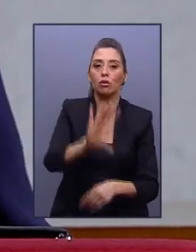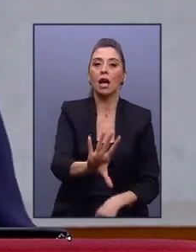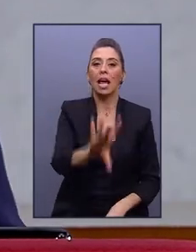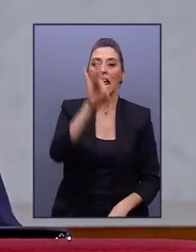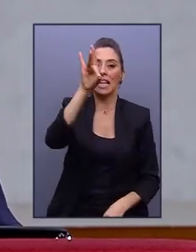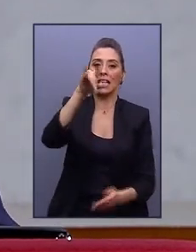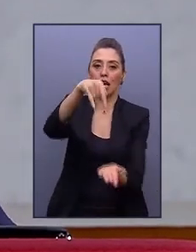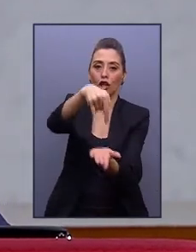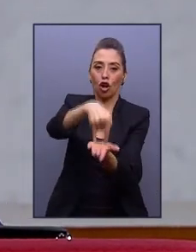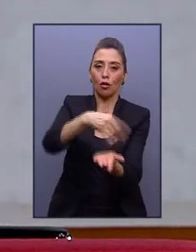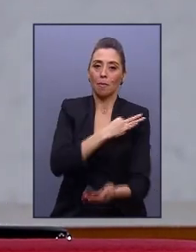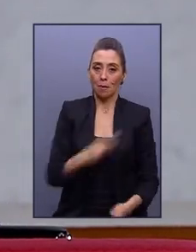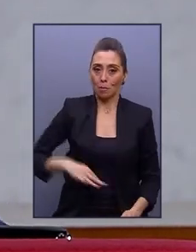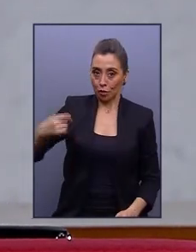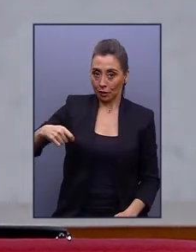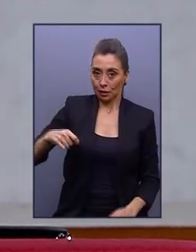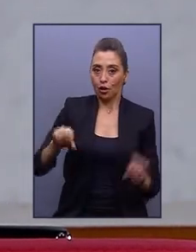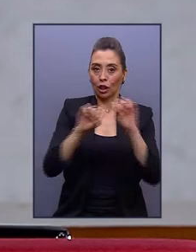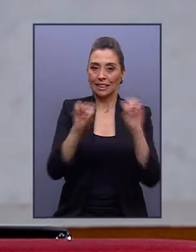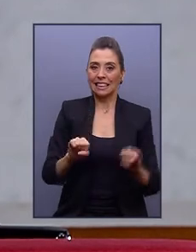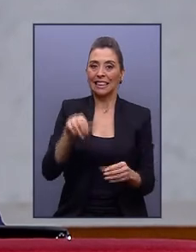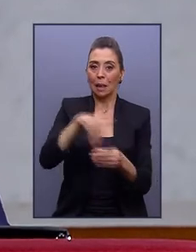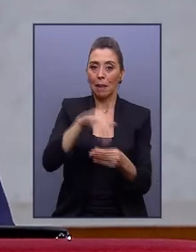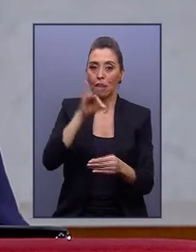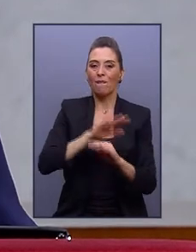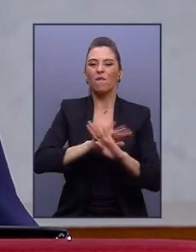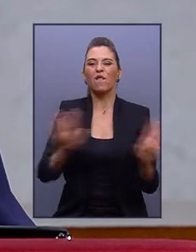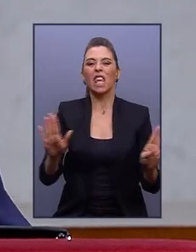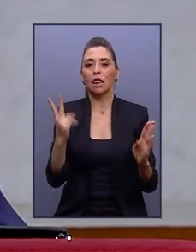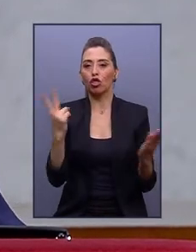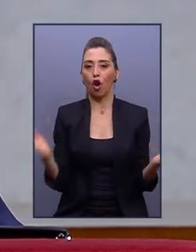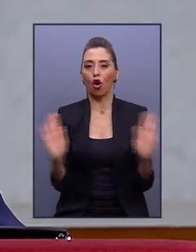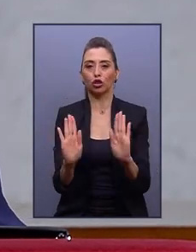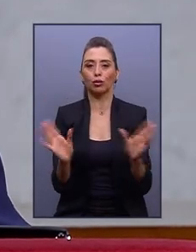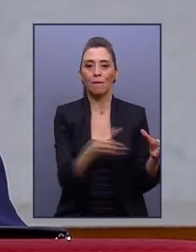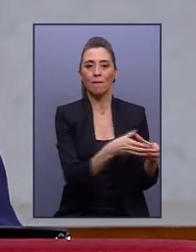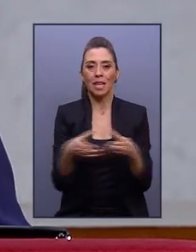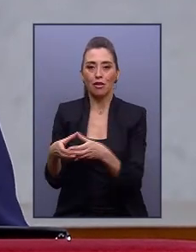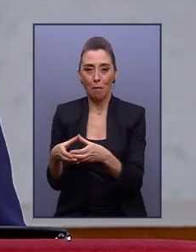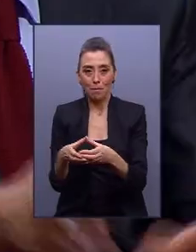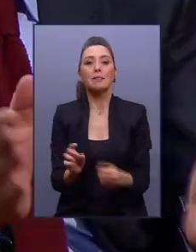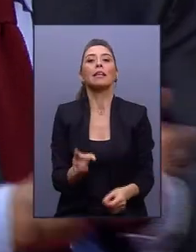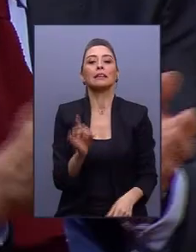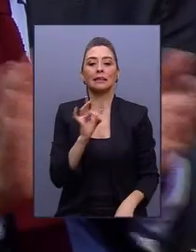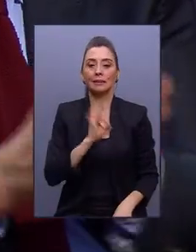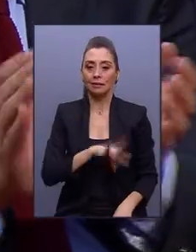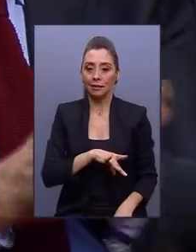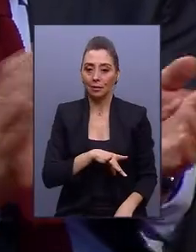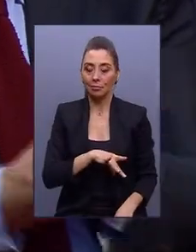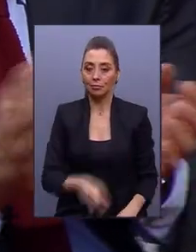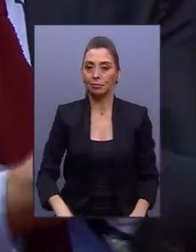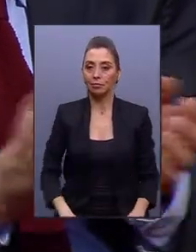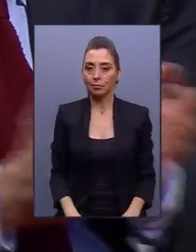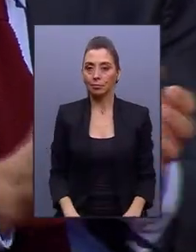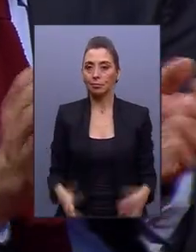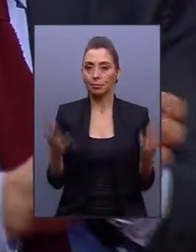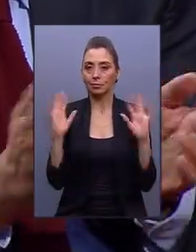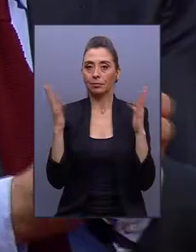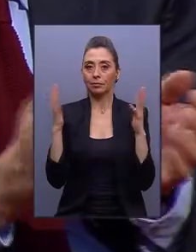Elegiremos un Congreso con un sistema electoral que por fin termina con el binominal. Chile tendrá...